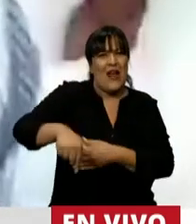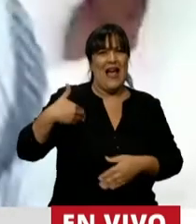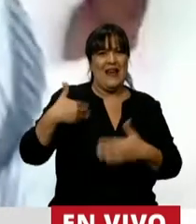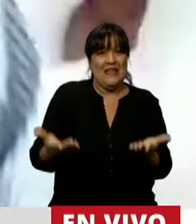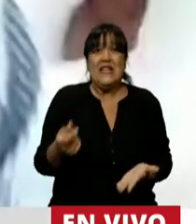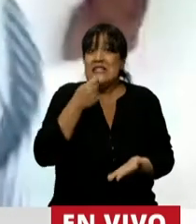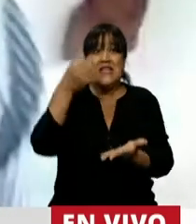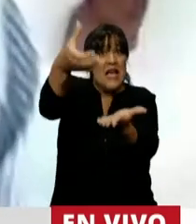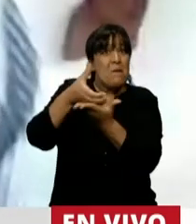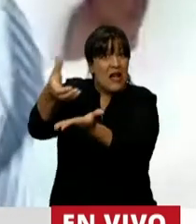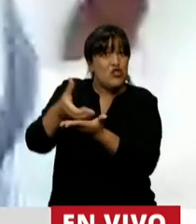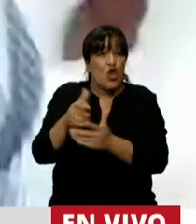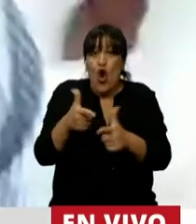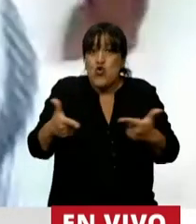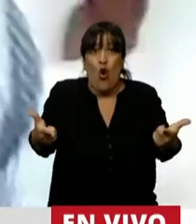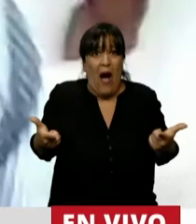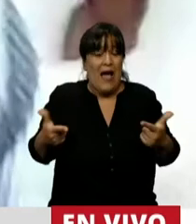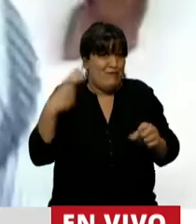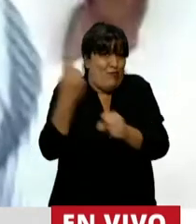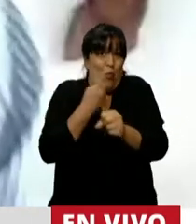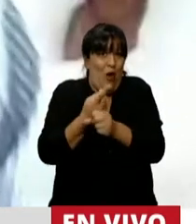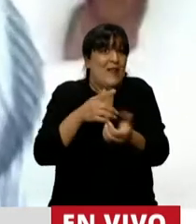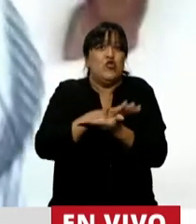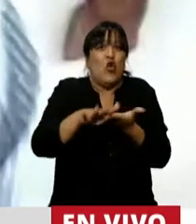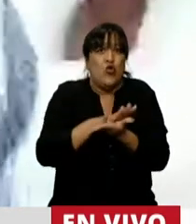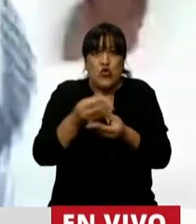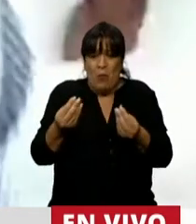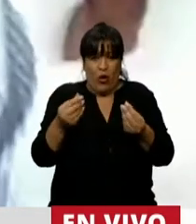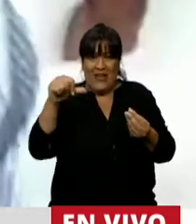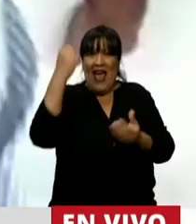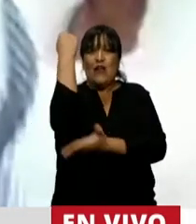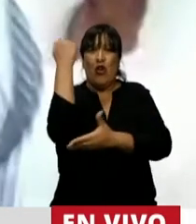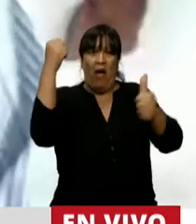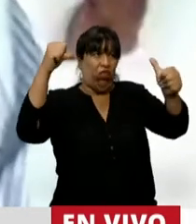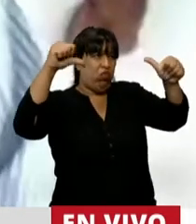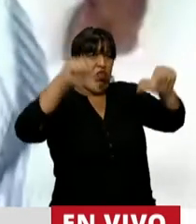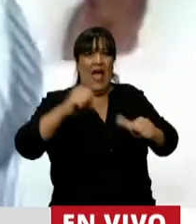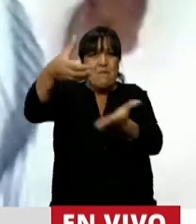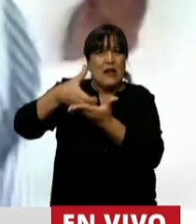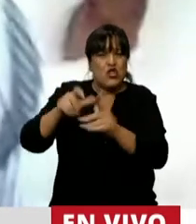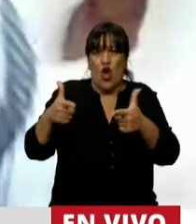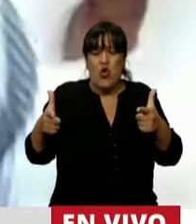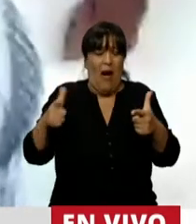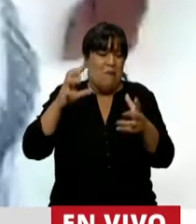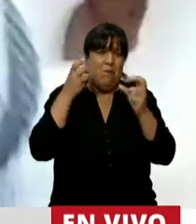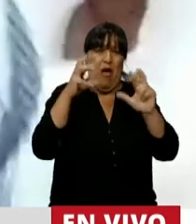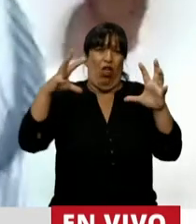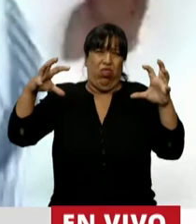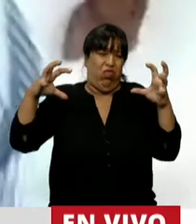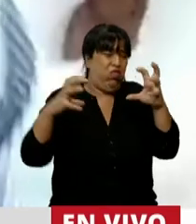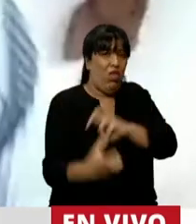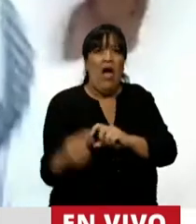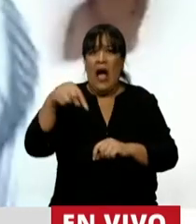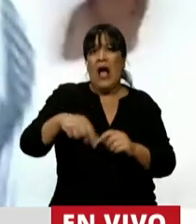no hay inversión en la Argentina, no hay solución a la decadencia económica, al modelo empobrecedor. Acá hablan mucho